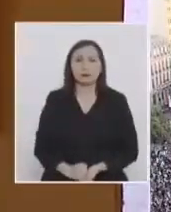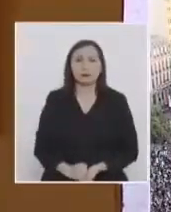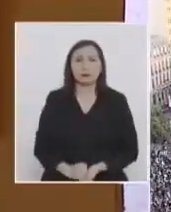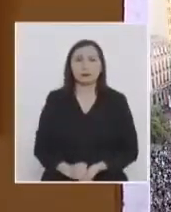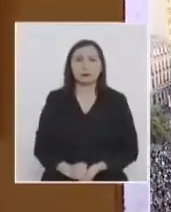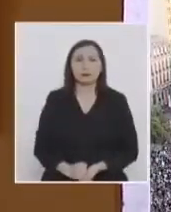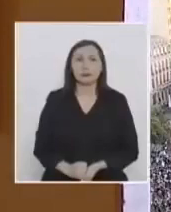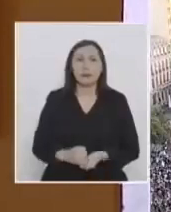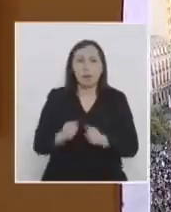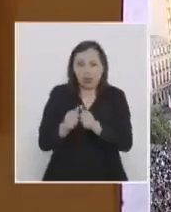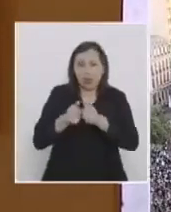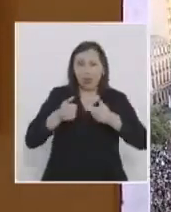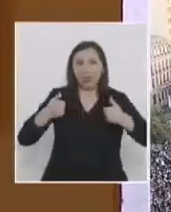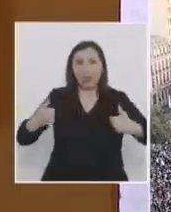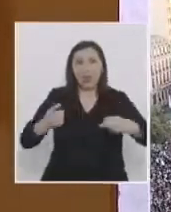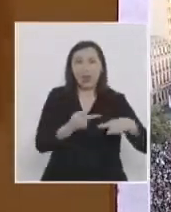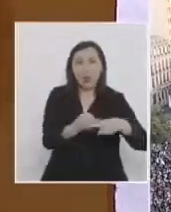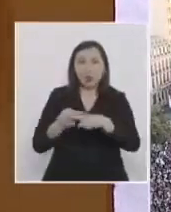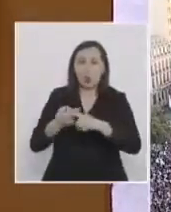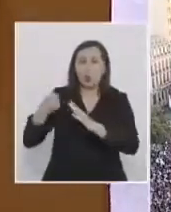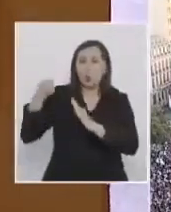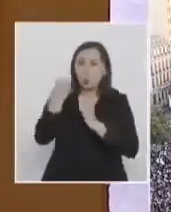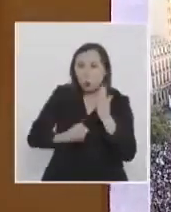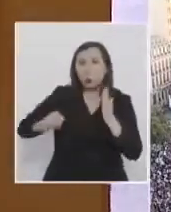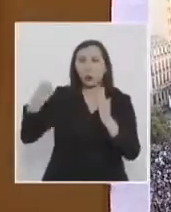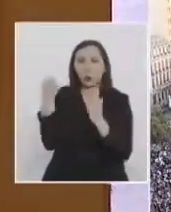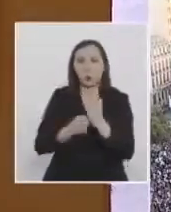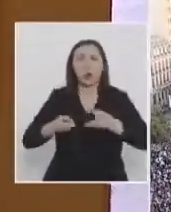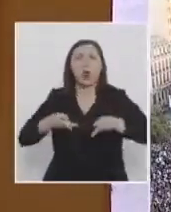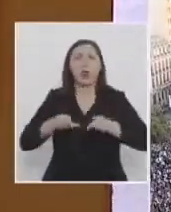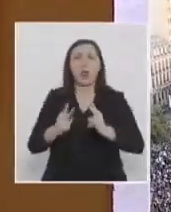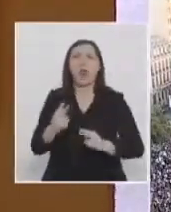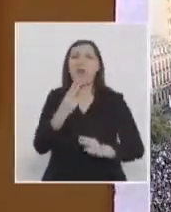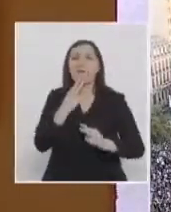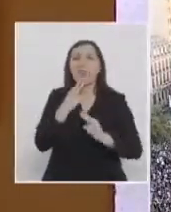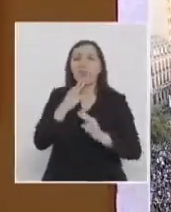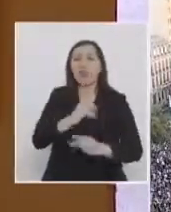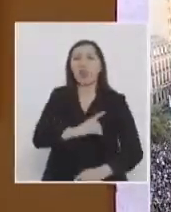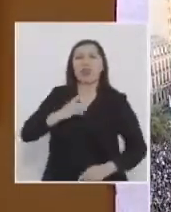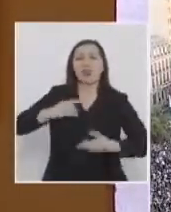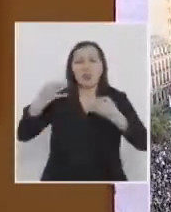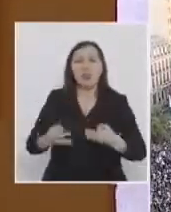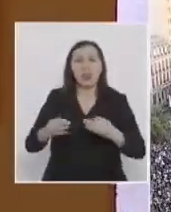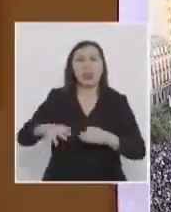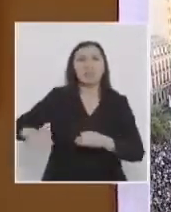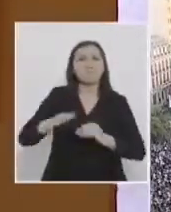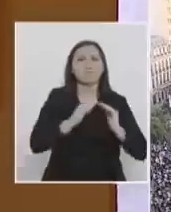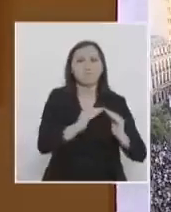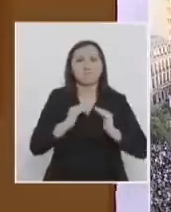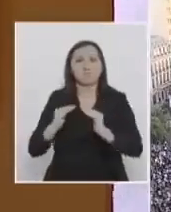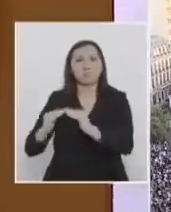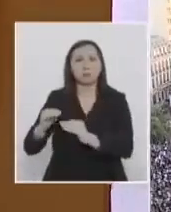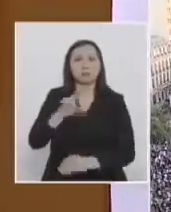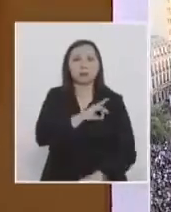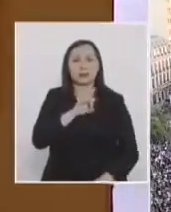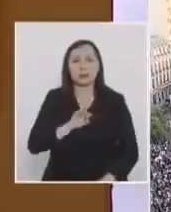Las de las dirigentes sociales que luchan por el derecho a una vivienda digna en las poblaciones de Chile.